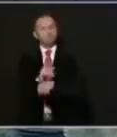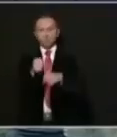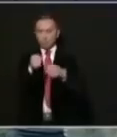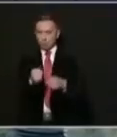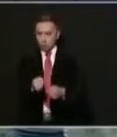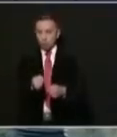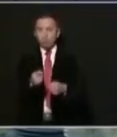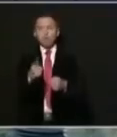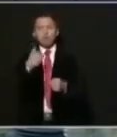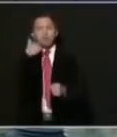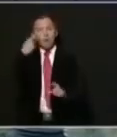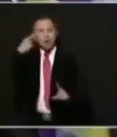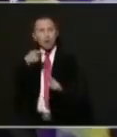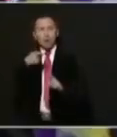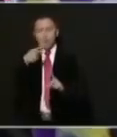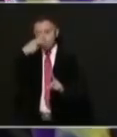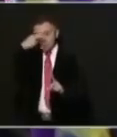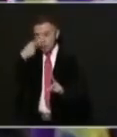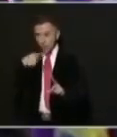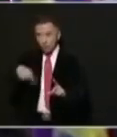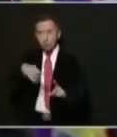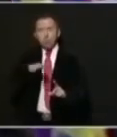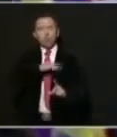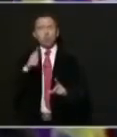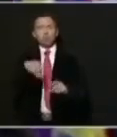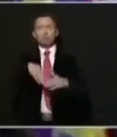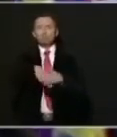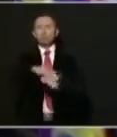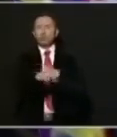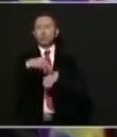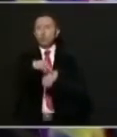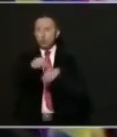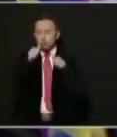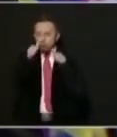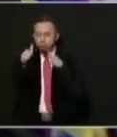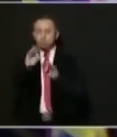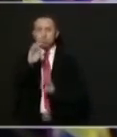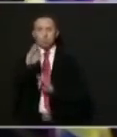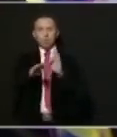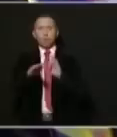los mexicanos atención médica y medicamentos gratuitos.